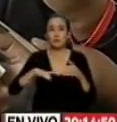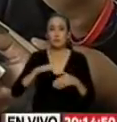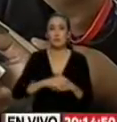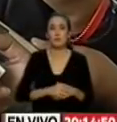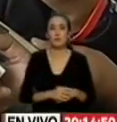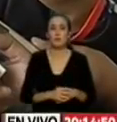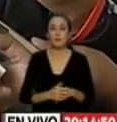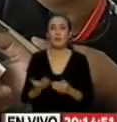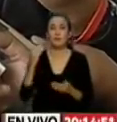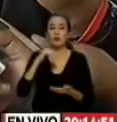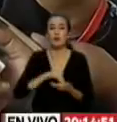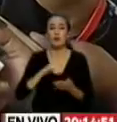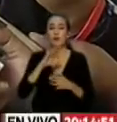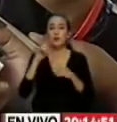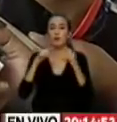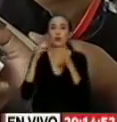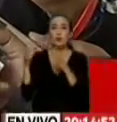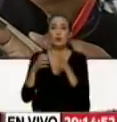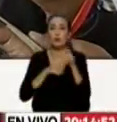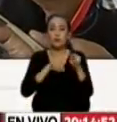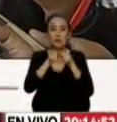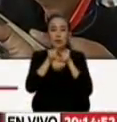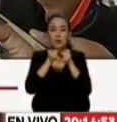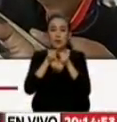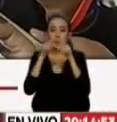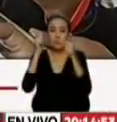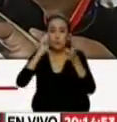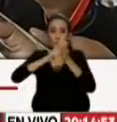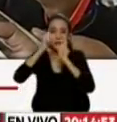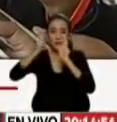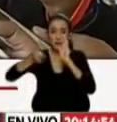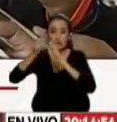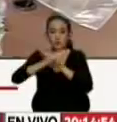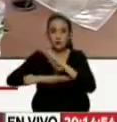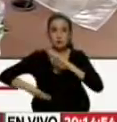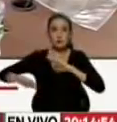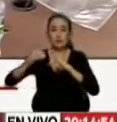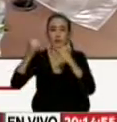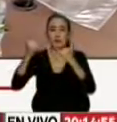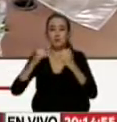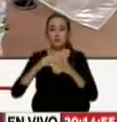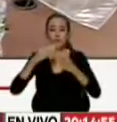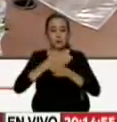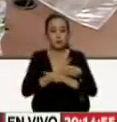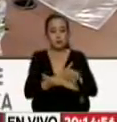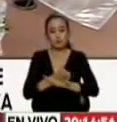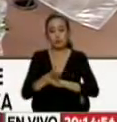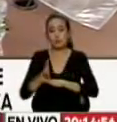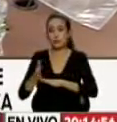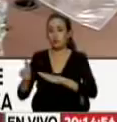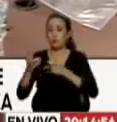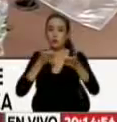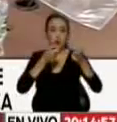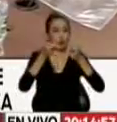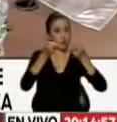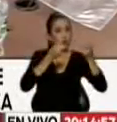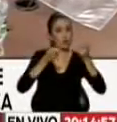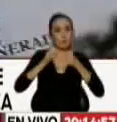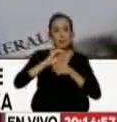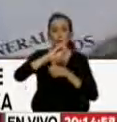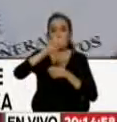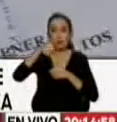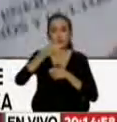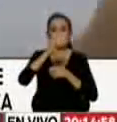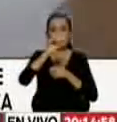Insistiremos en la comparecencia de la doctora Lady Zúñiga, que ha manifestado no poder asistir hoy. Durante la comparecencia, Giovanna Palacios aceptó que